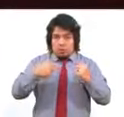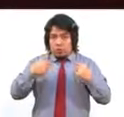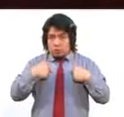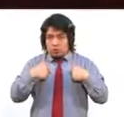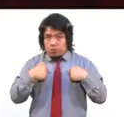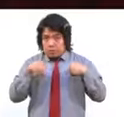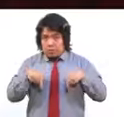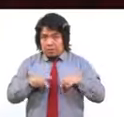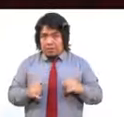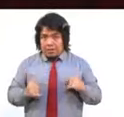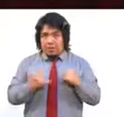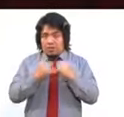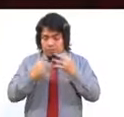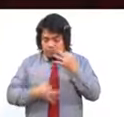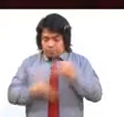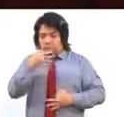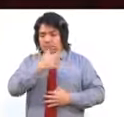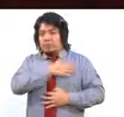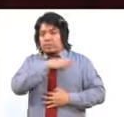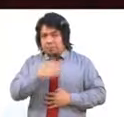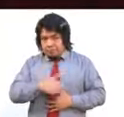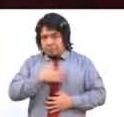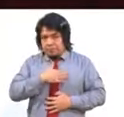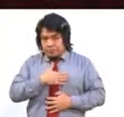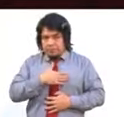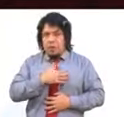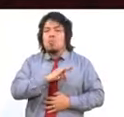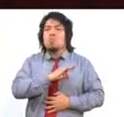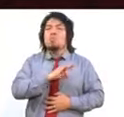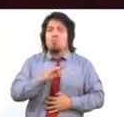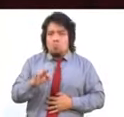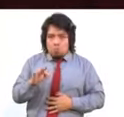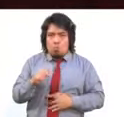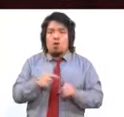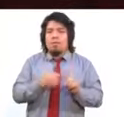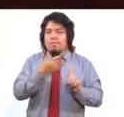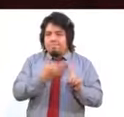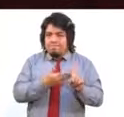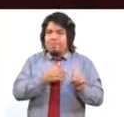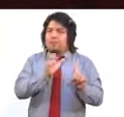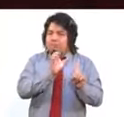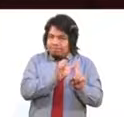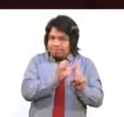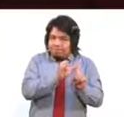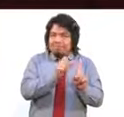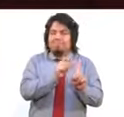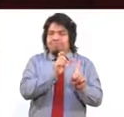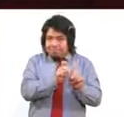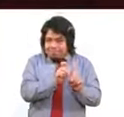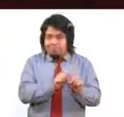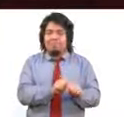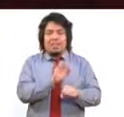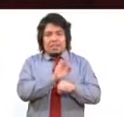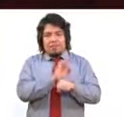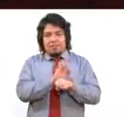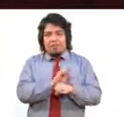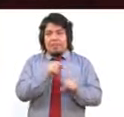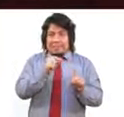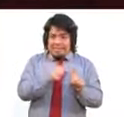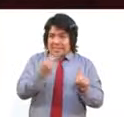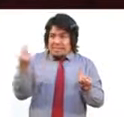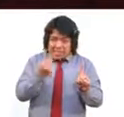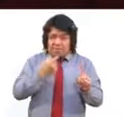lo hacemos desde la Fiscalía, podemos dar medidas de protección. No es necesario que